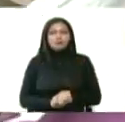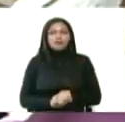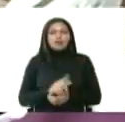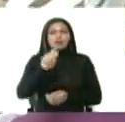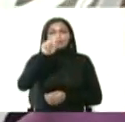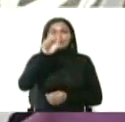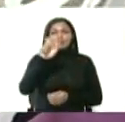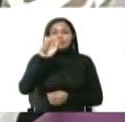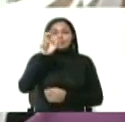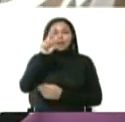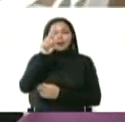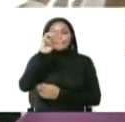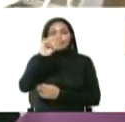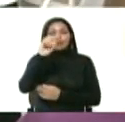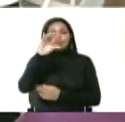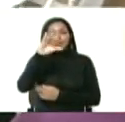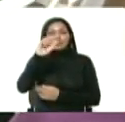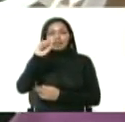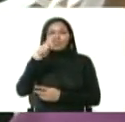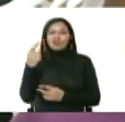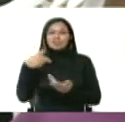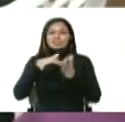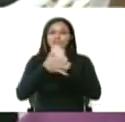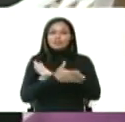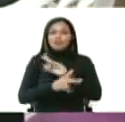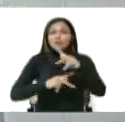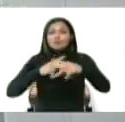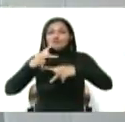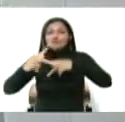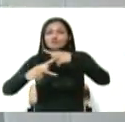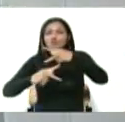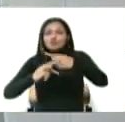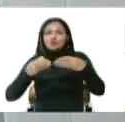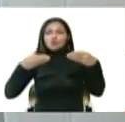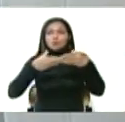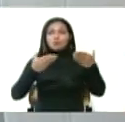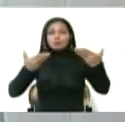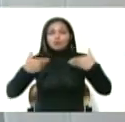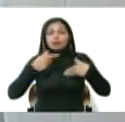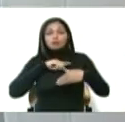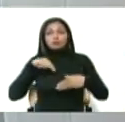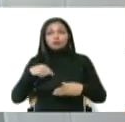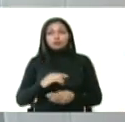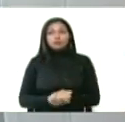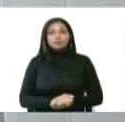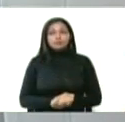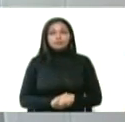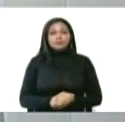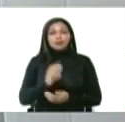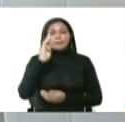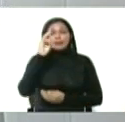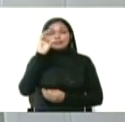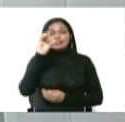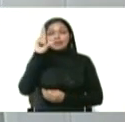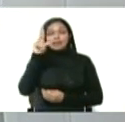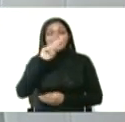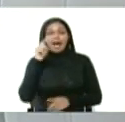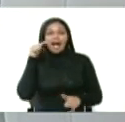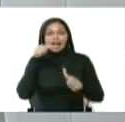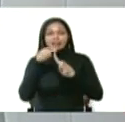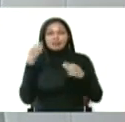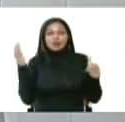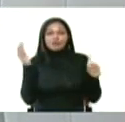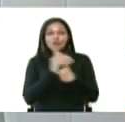Ese termociclador es el proceso, uno de los equipos que ustedes nos donaron, del PCR. Es ahí donde se hace